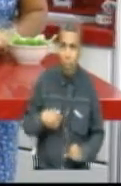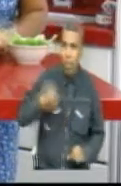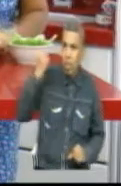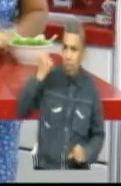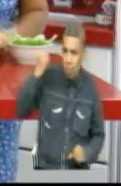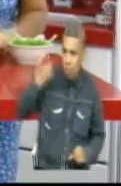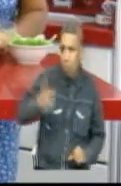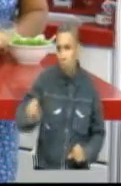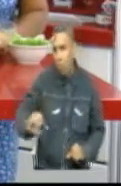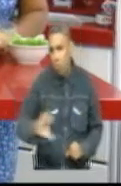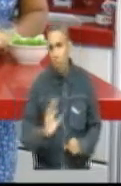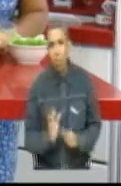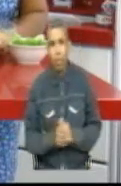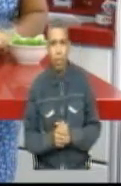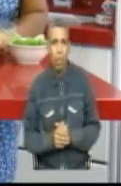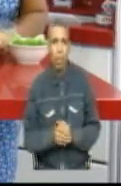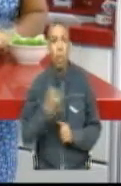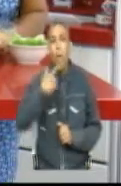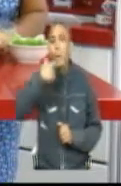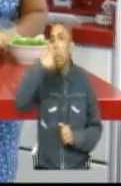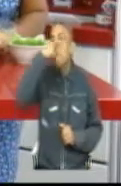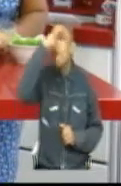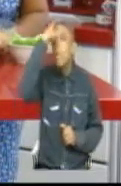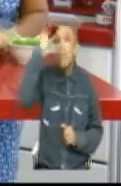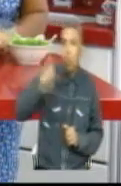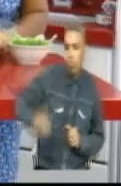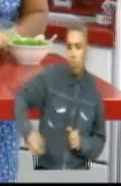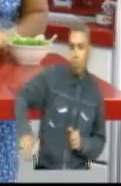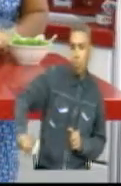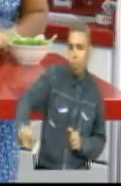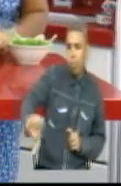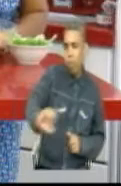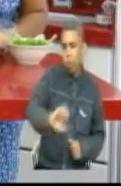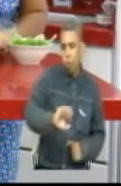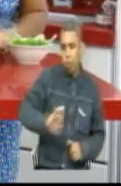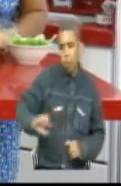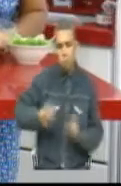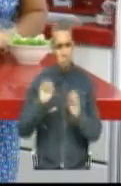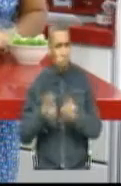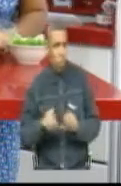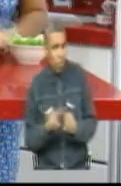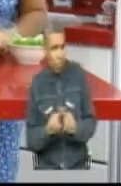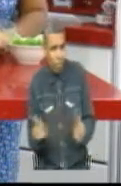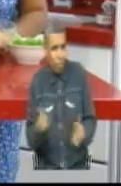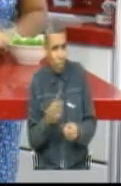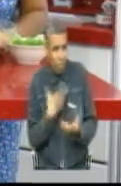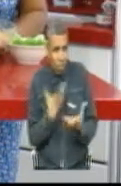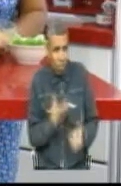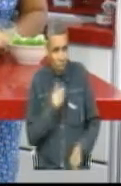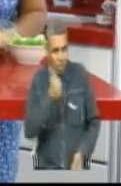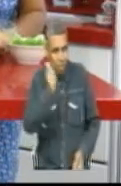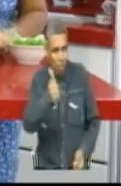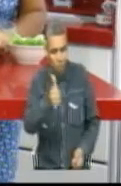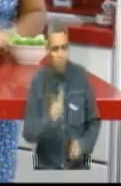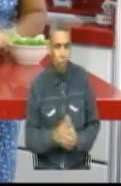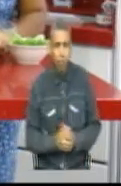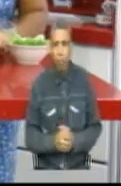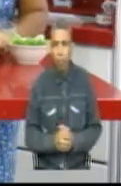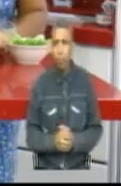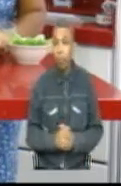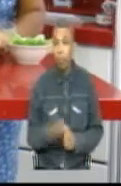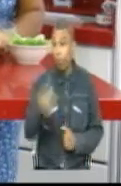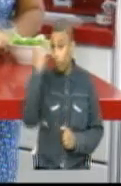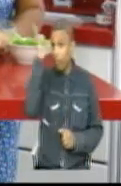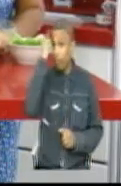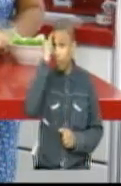para tener una variedad de sabores al agregar otro producto va a cambiar totalmente acá igual esta receta está espectacular bueno ya saben ustedes